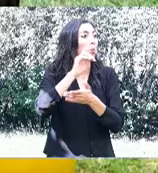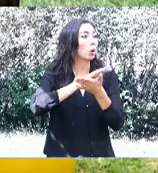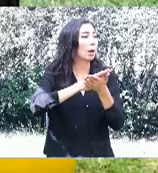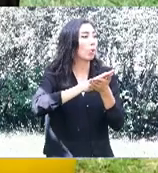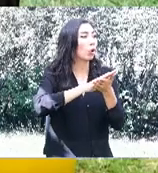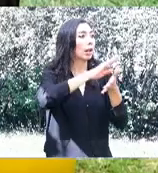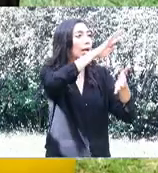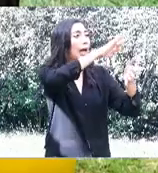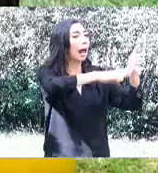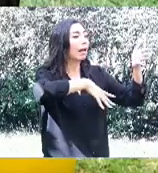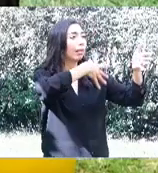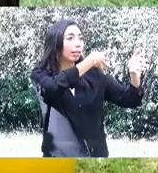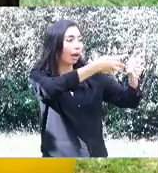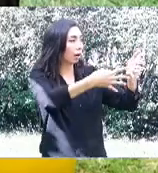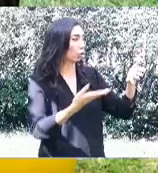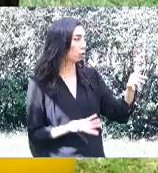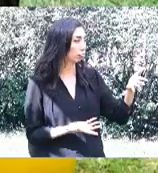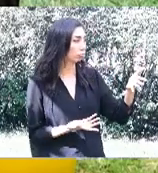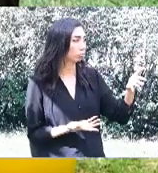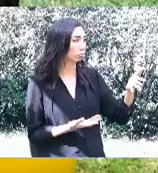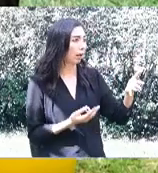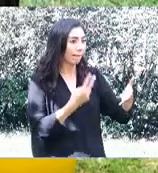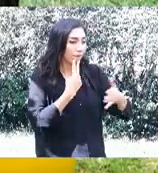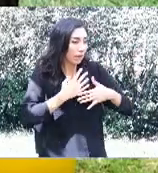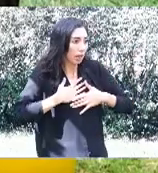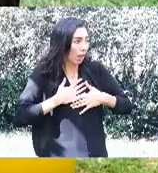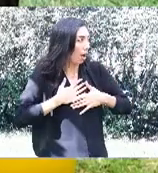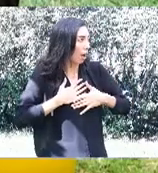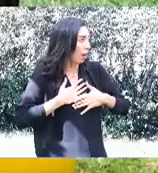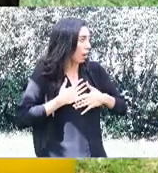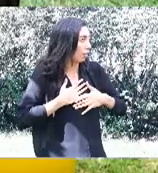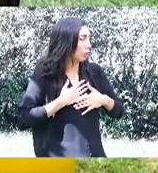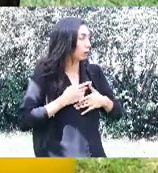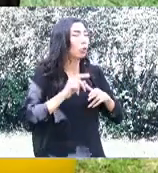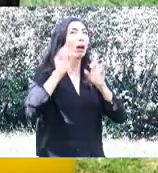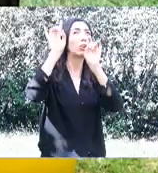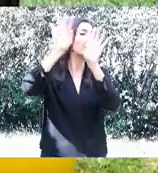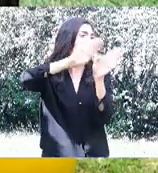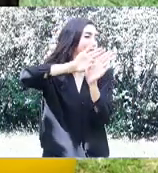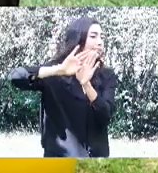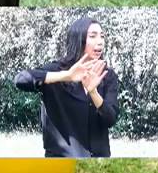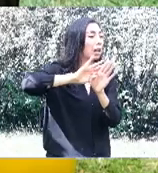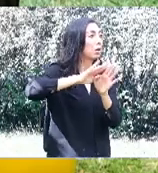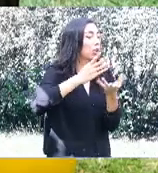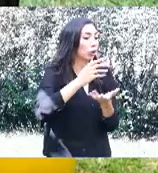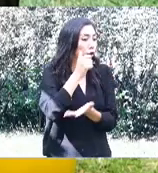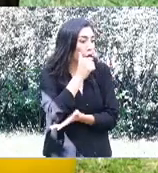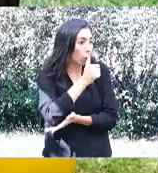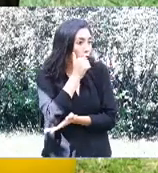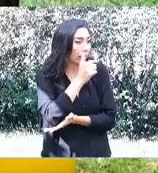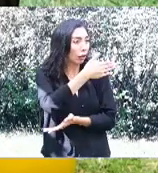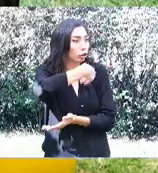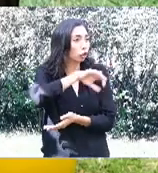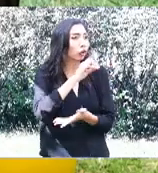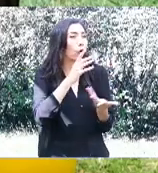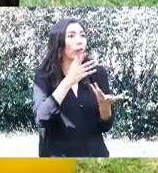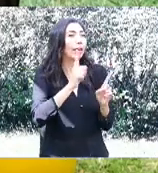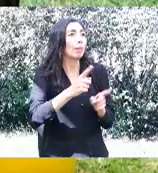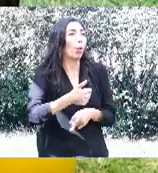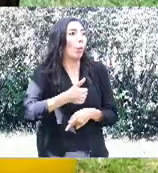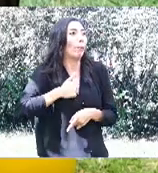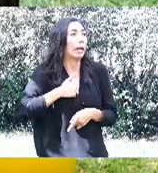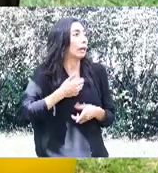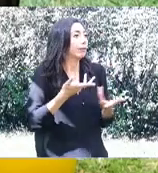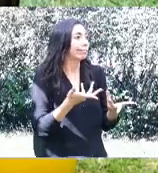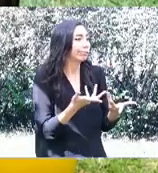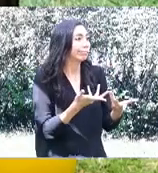eh o sea literalmente nuestras vidas eh Y no no me voy a ir al lado de la astrología acá pero nuestros nuestros días están de alguna manera normados